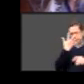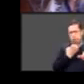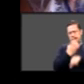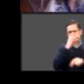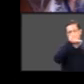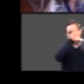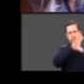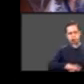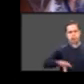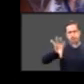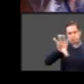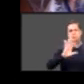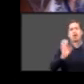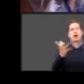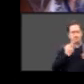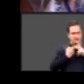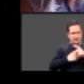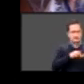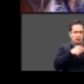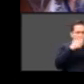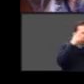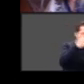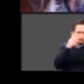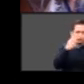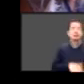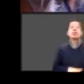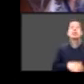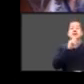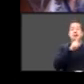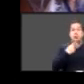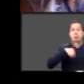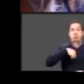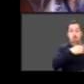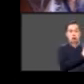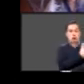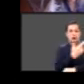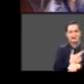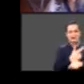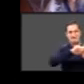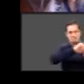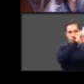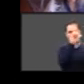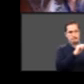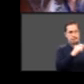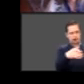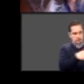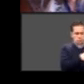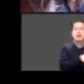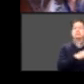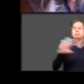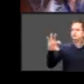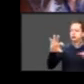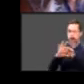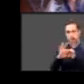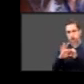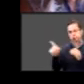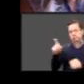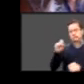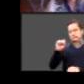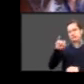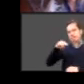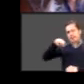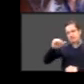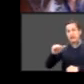nacional como miembro del CIPINA pues hemos tenido la oportunidad de impulsar este tema también a nivel